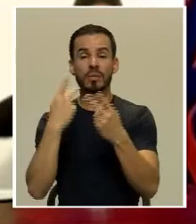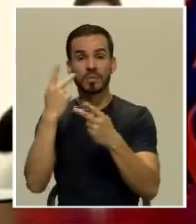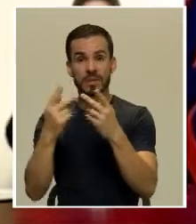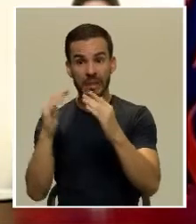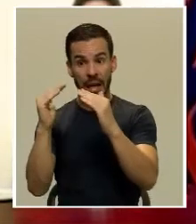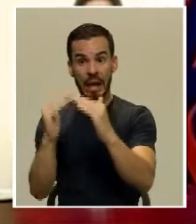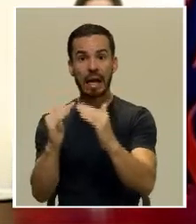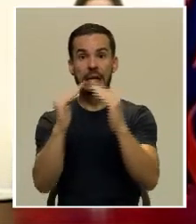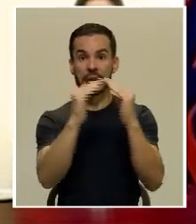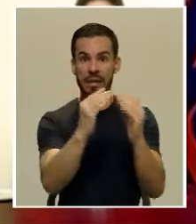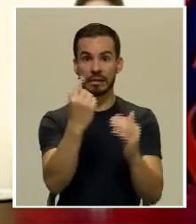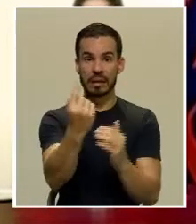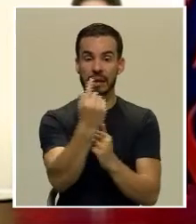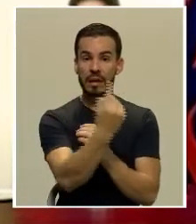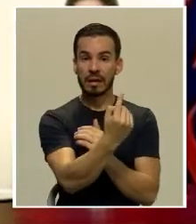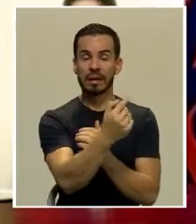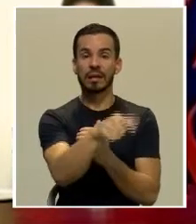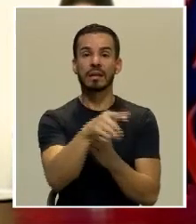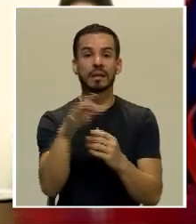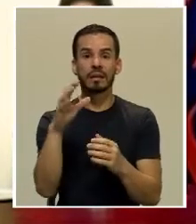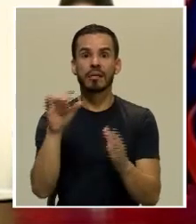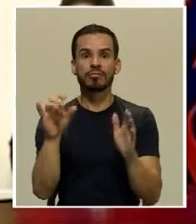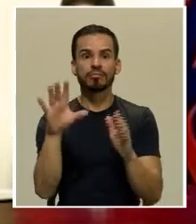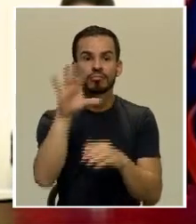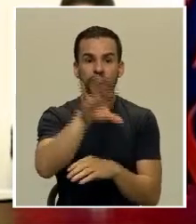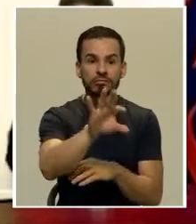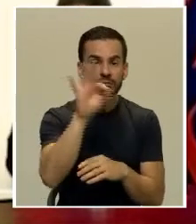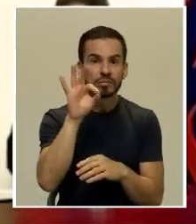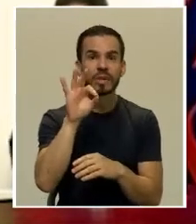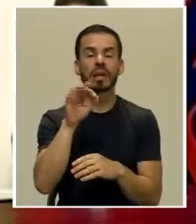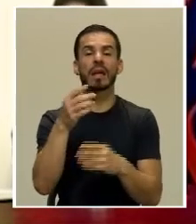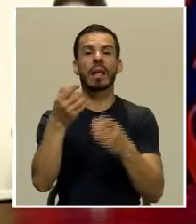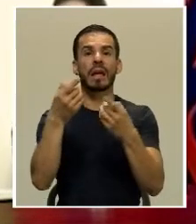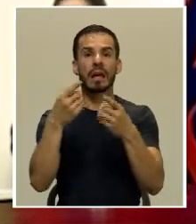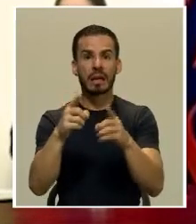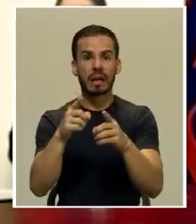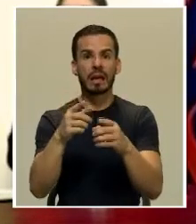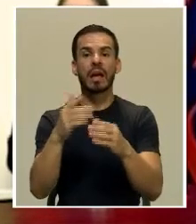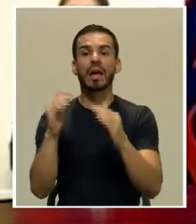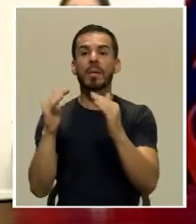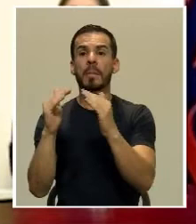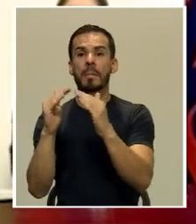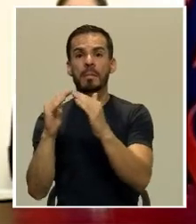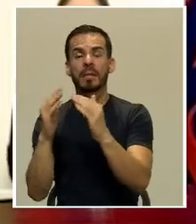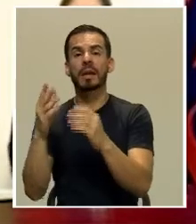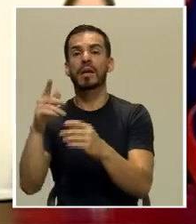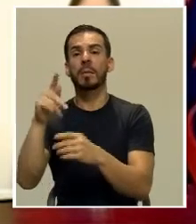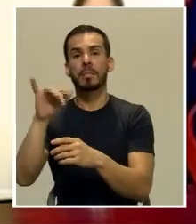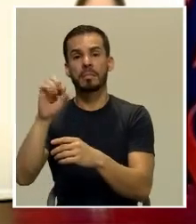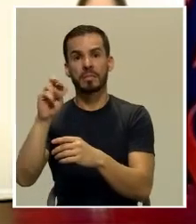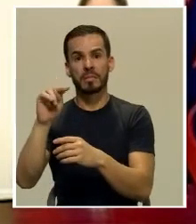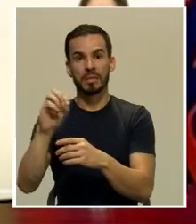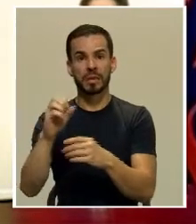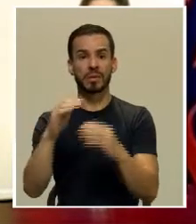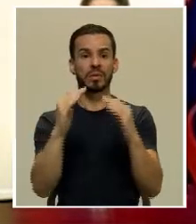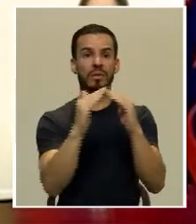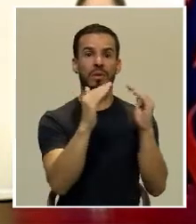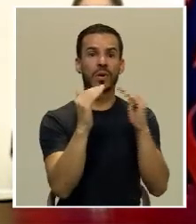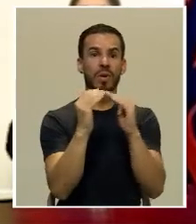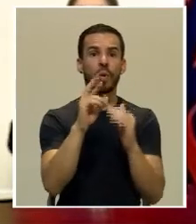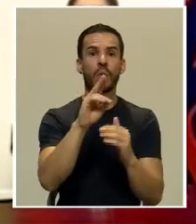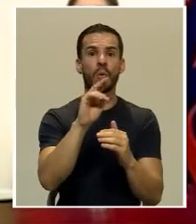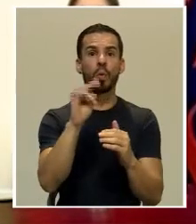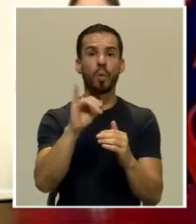visitamos casa por casa, se identificaron casos en el precario Los Pinos, la urbanización